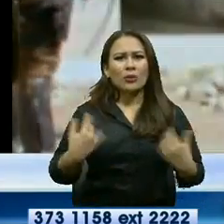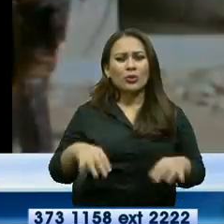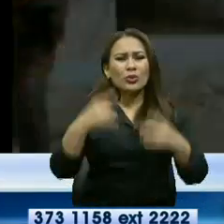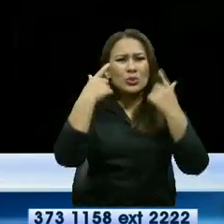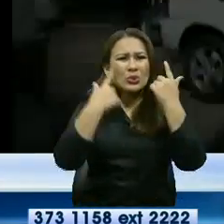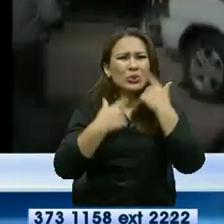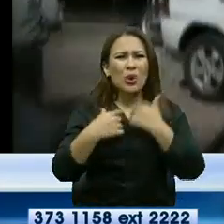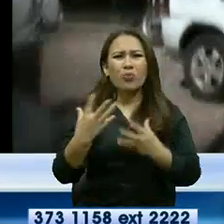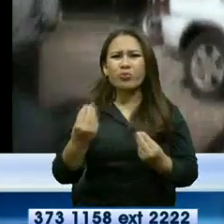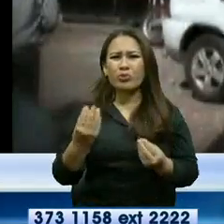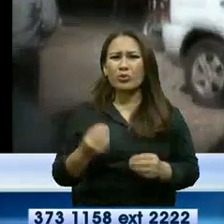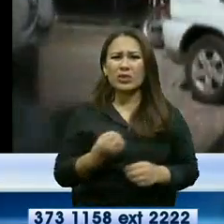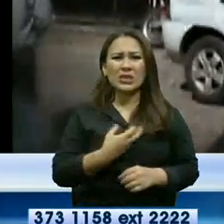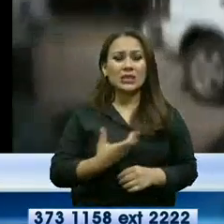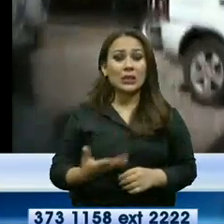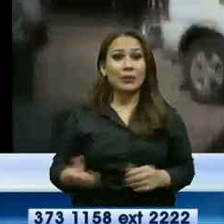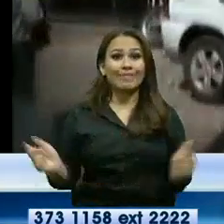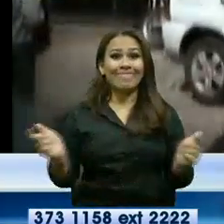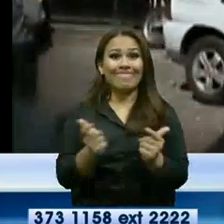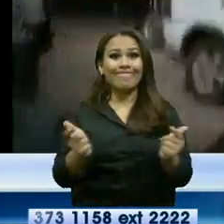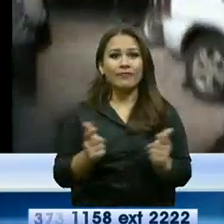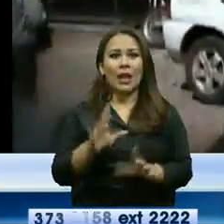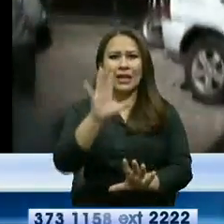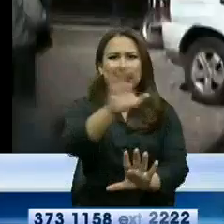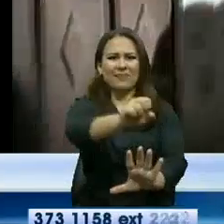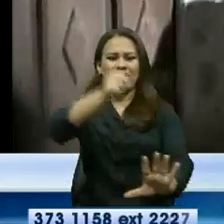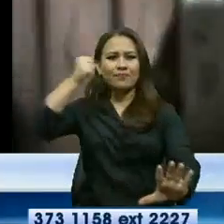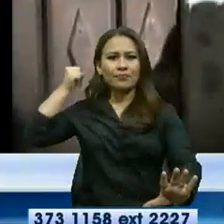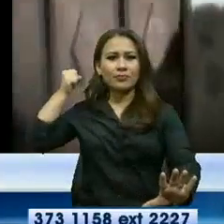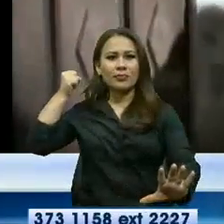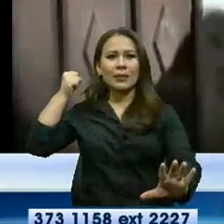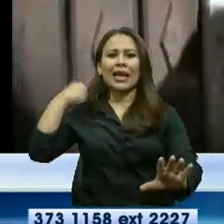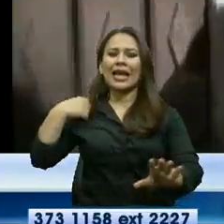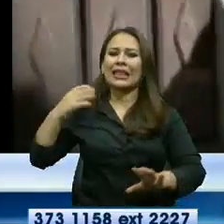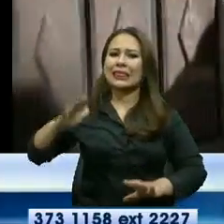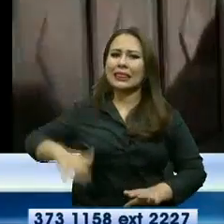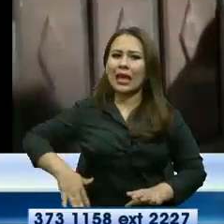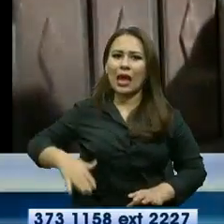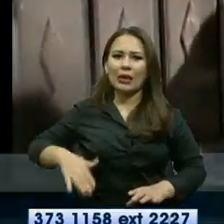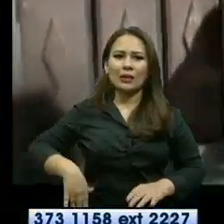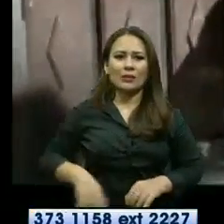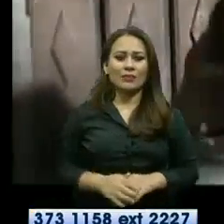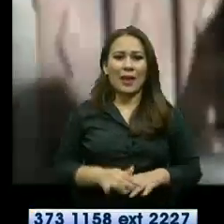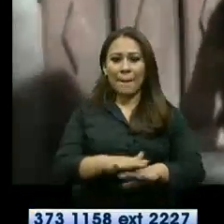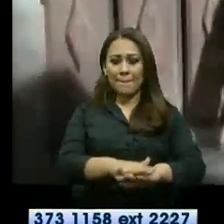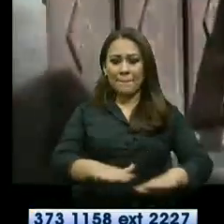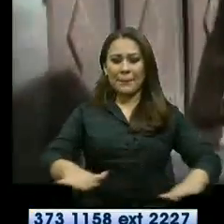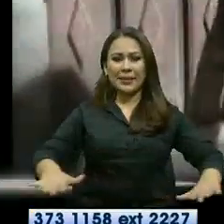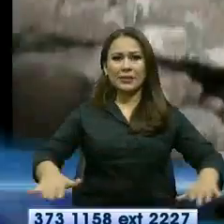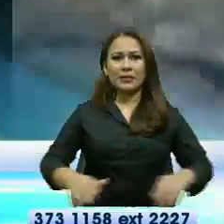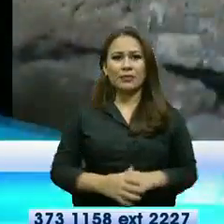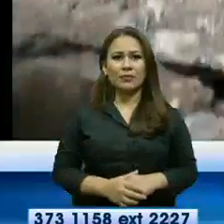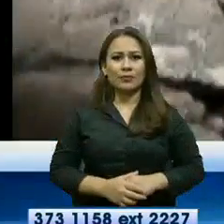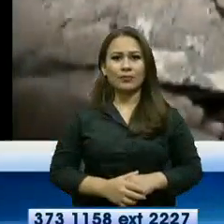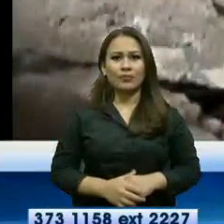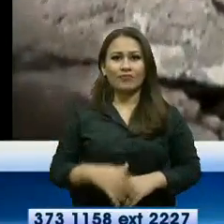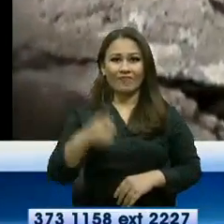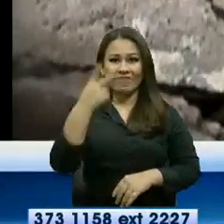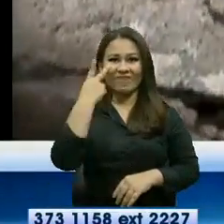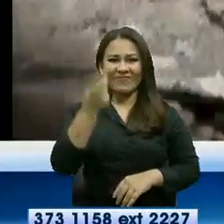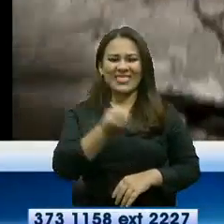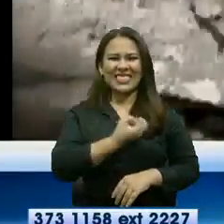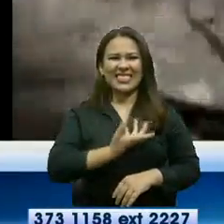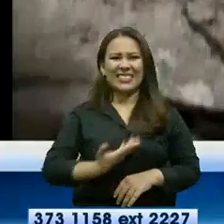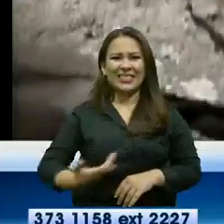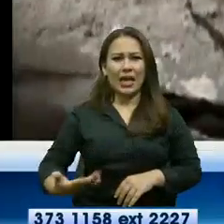cara. En medio de la gresca logró quitarle el cuchillo, pero ya fue demasiado tarde. En el piso estaba Evelyn. La sangre le brotaba del